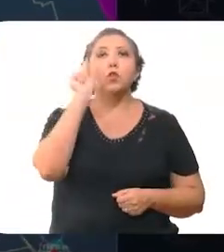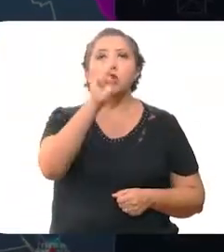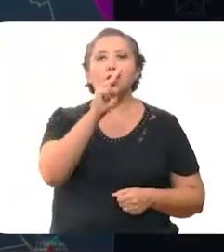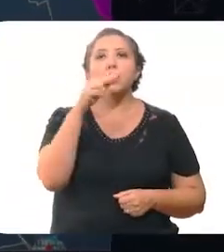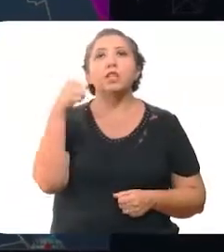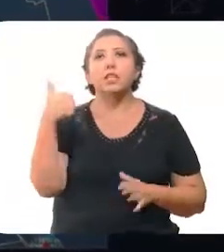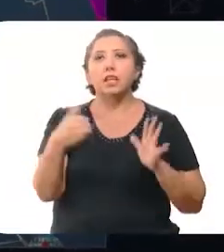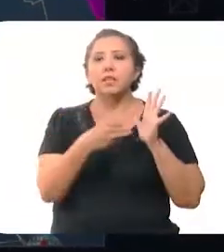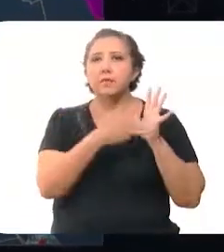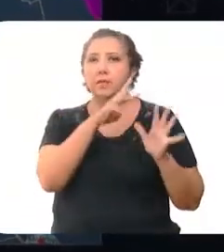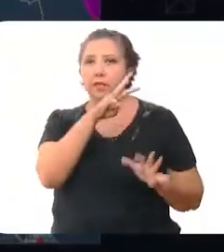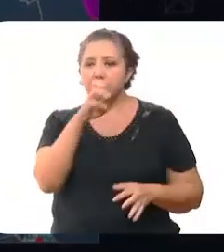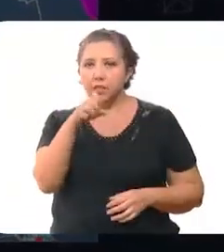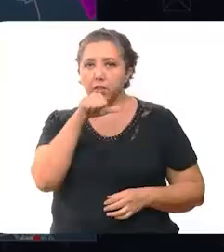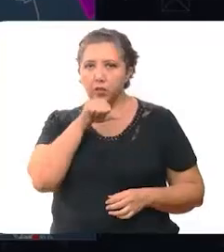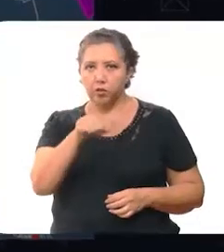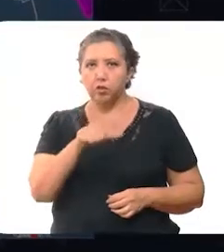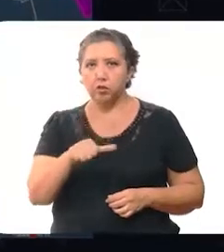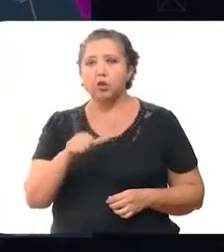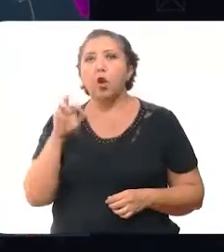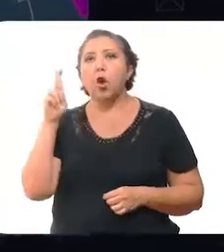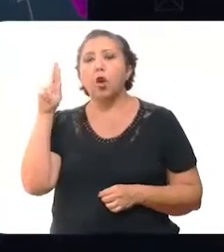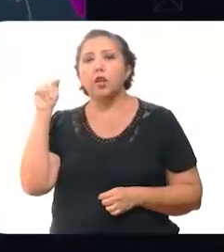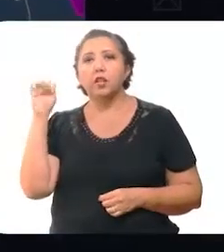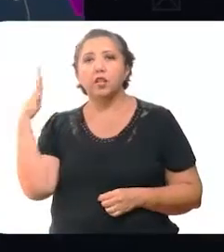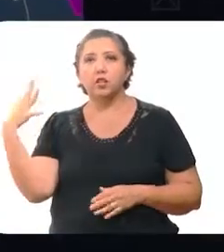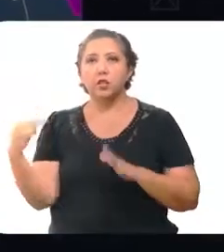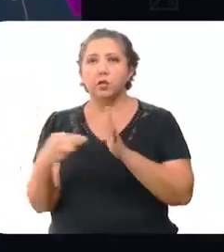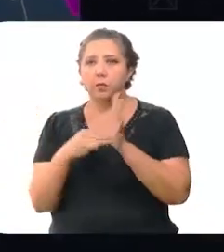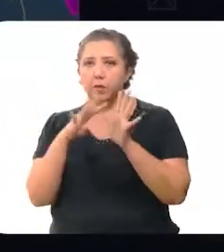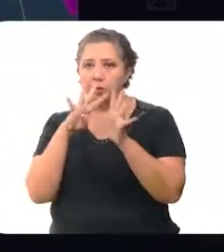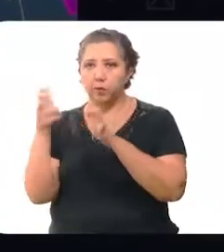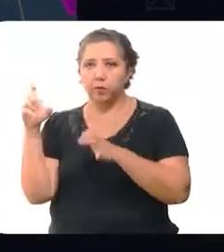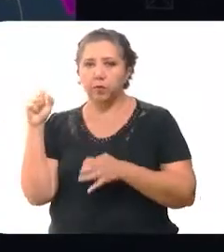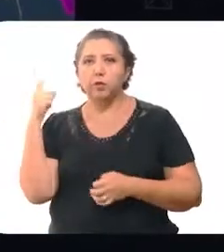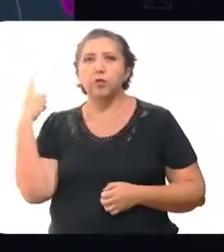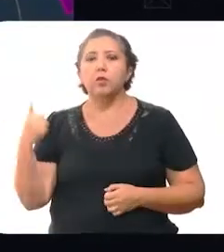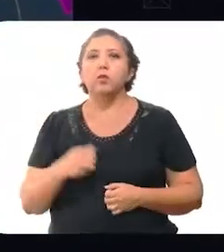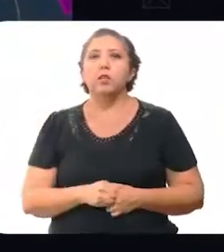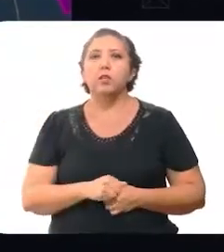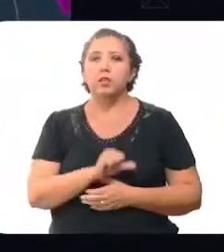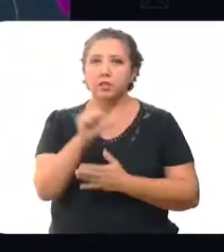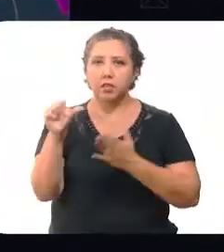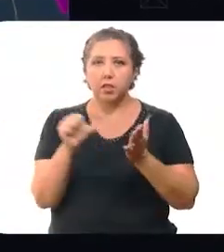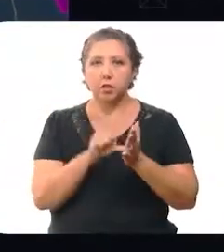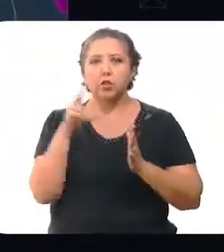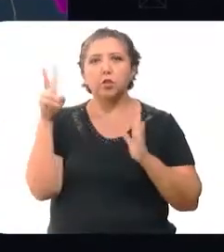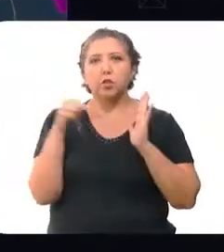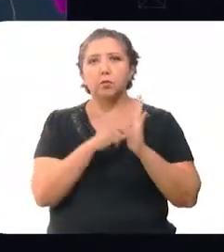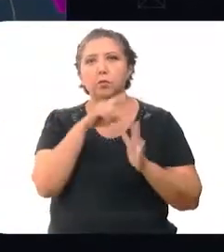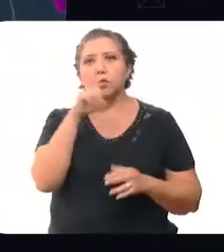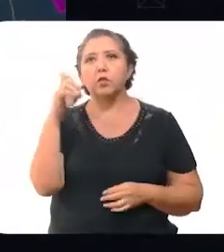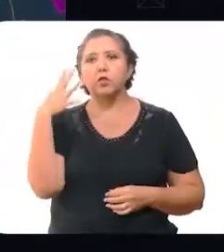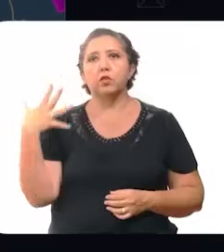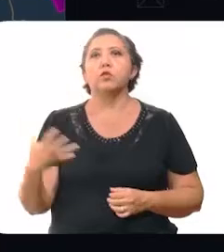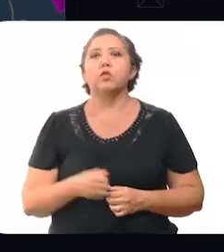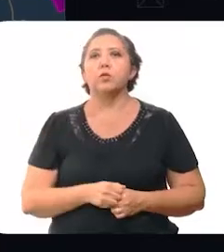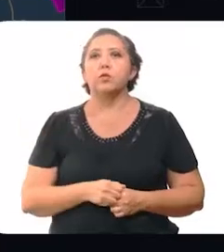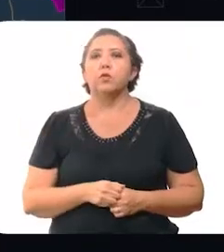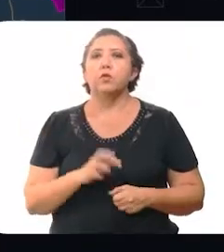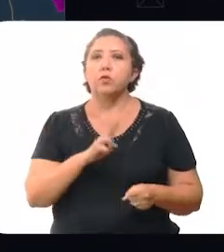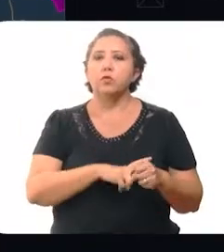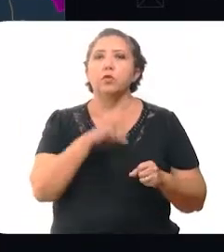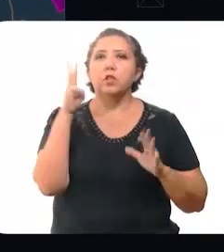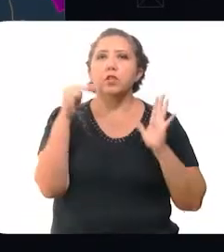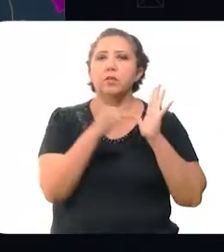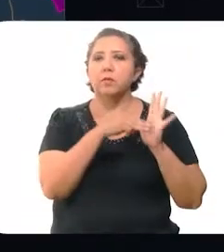norte 6.316, en la zona oriente 5.921, en la zona centro 2.105, en la zona